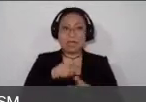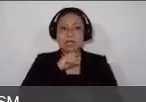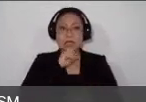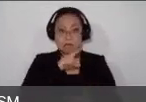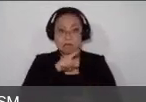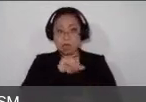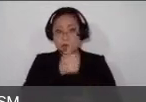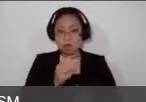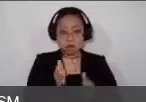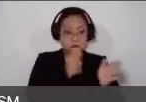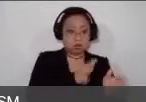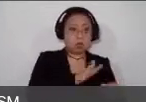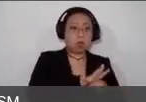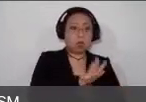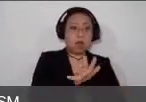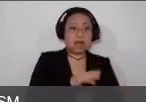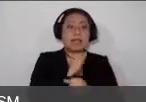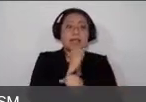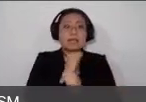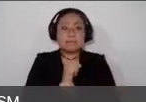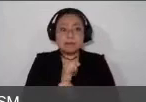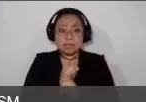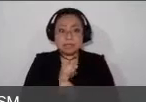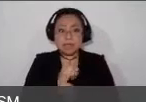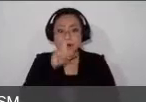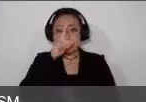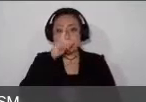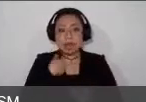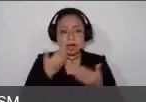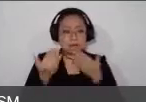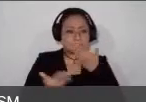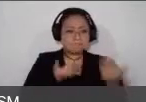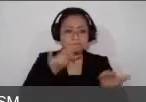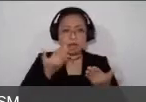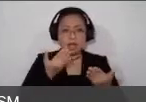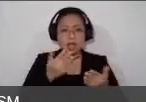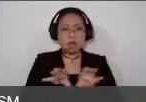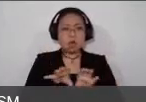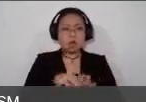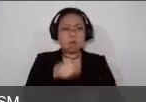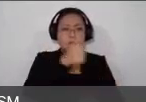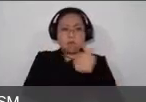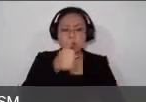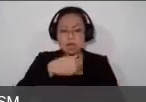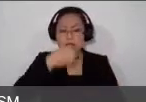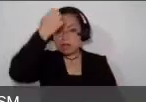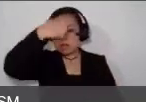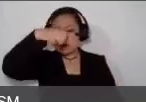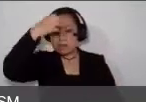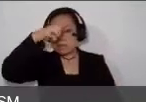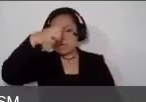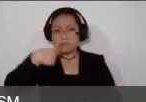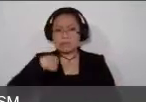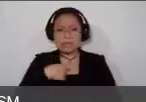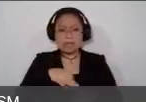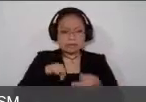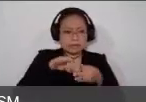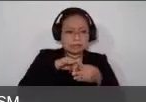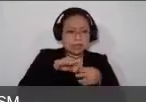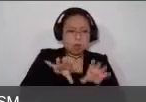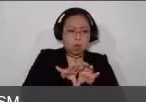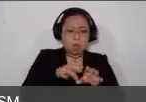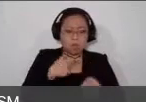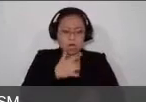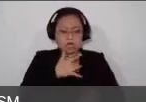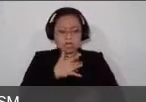participar porque queremos hacer el estudio sobre experiencias cercanas a la muerte mayor y